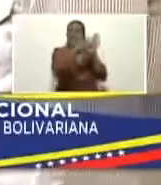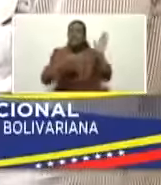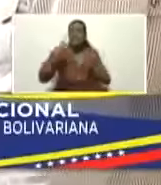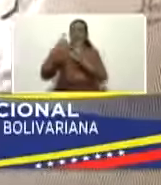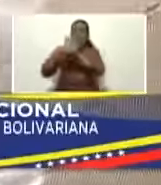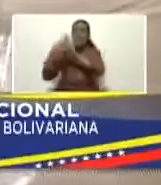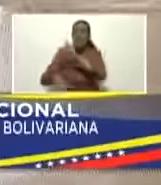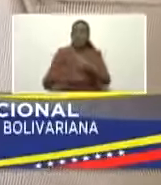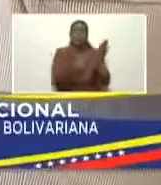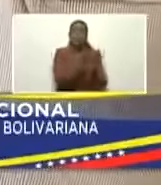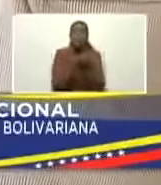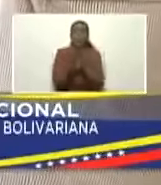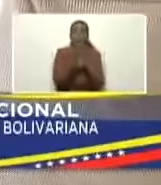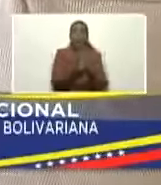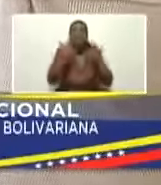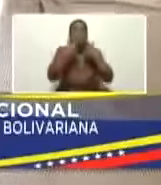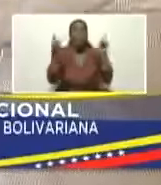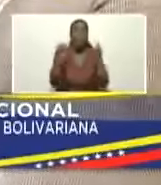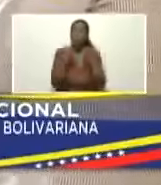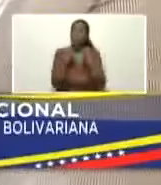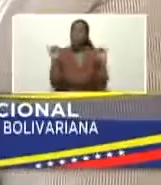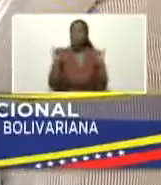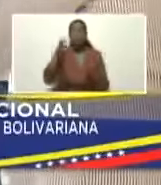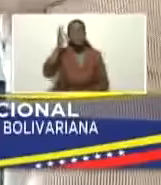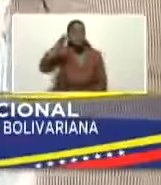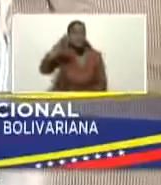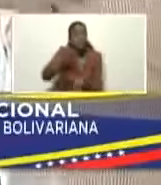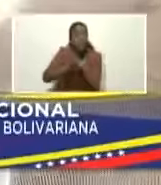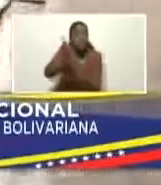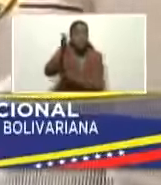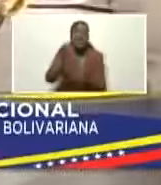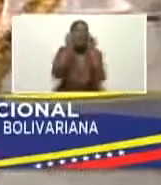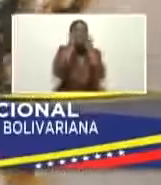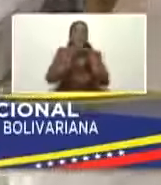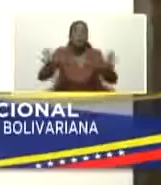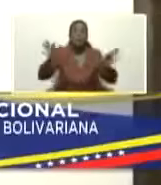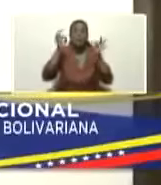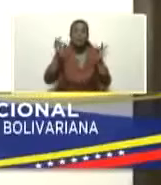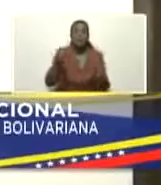juventud venezolana. Somos libres e independientes por siempre. Que Dios me lo bendiga.